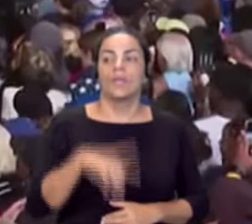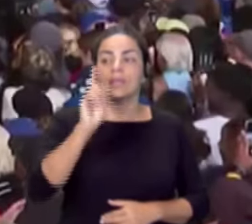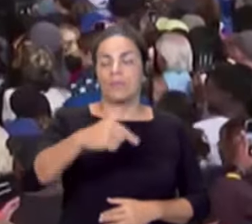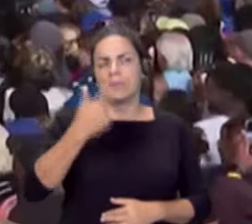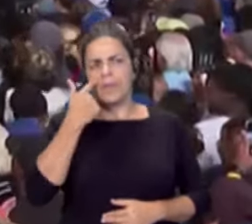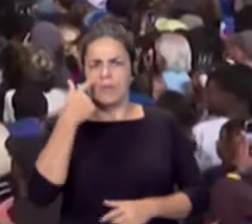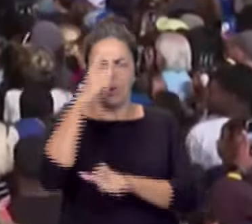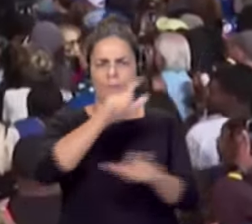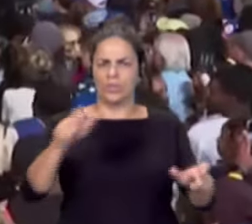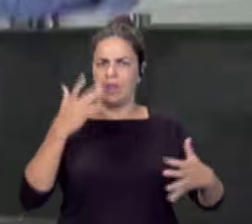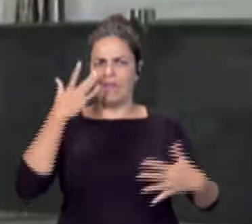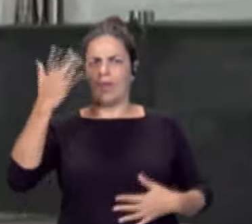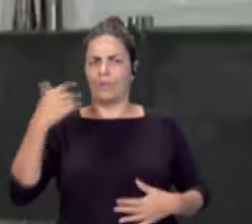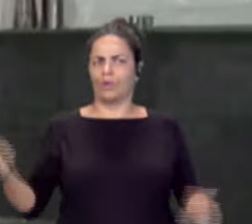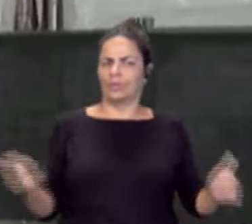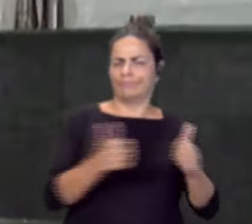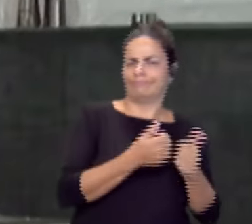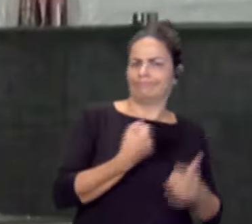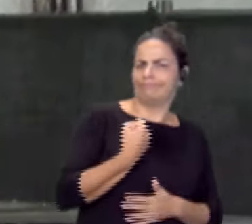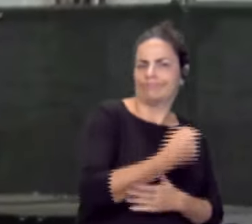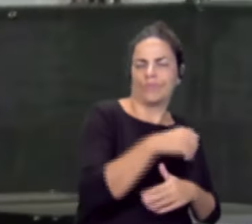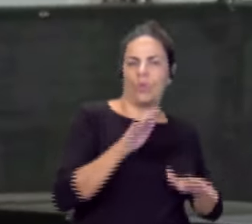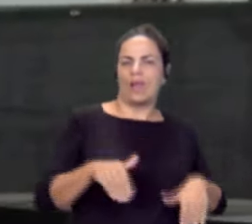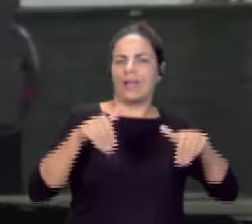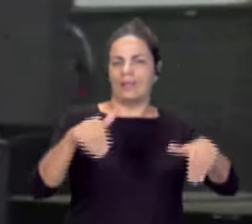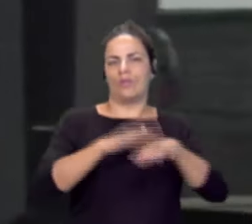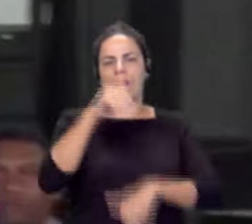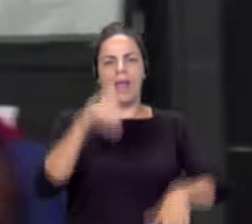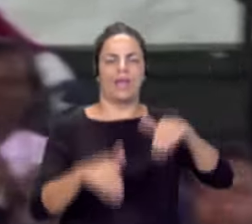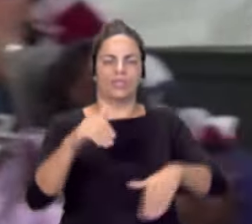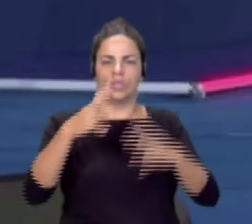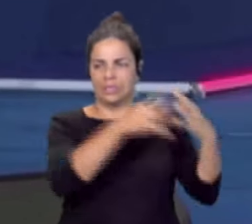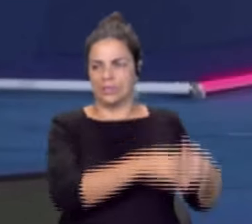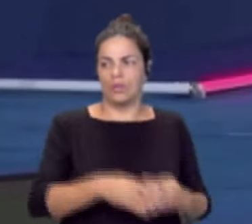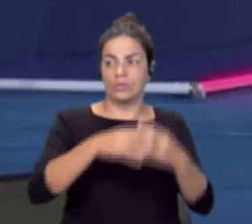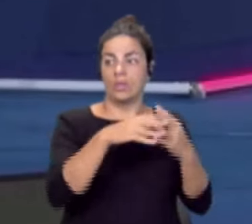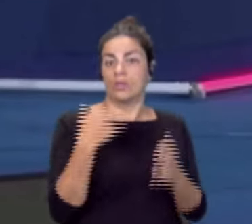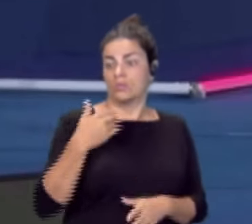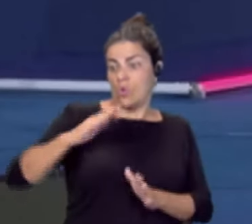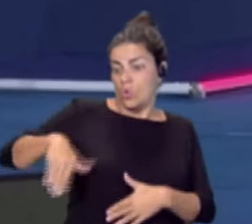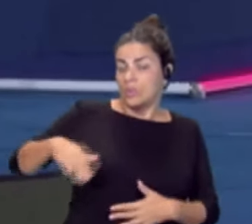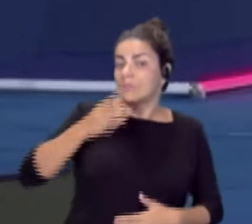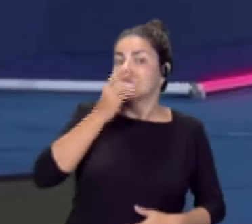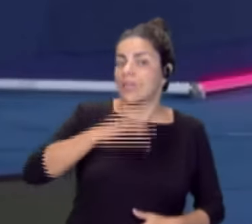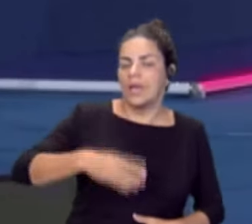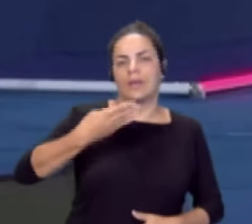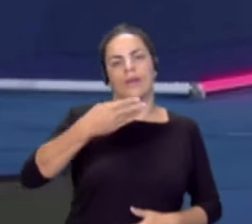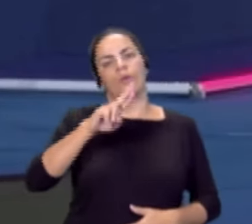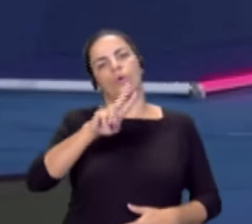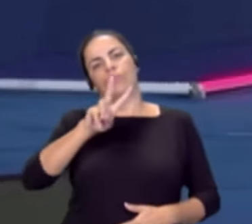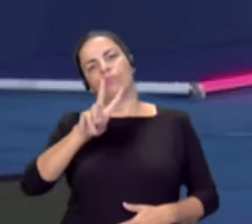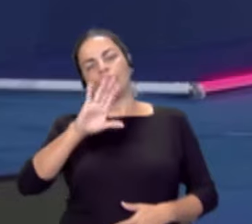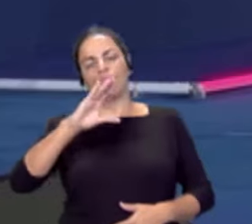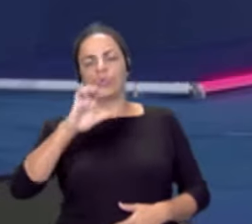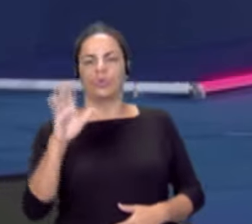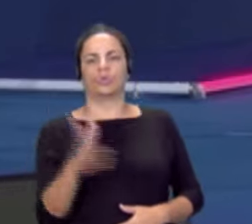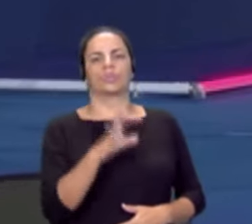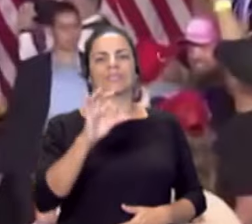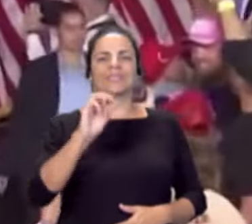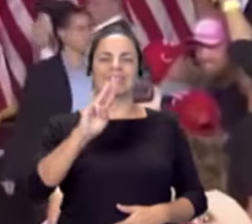famosos se siguen uniendo a los candidatos a las elecciones de Estados Unidos. El último, Bruce Springsteen, que ha mostrado su apoyo a